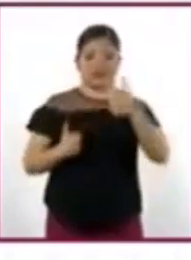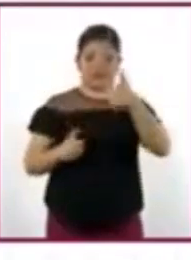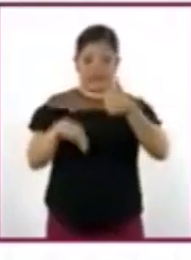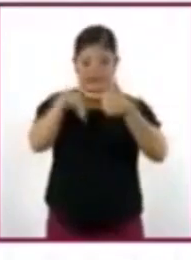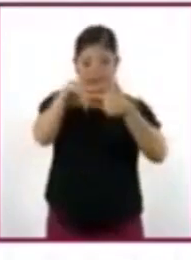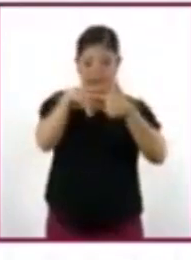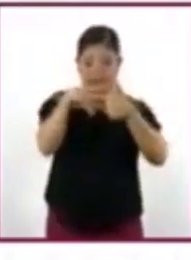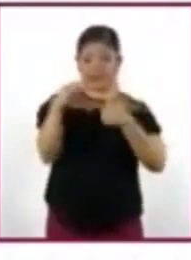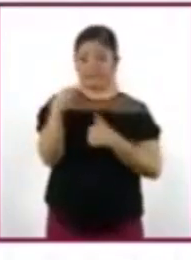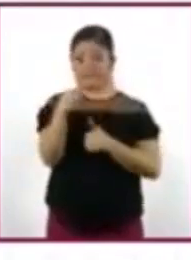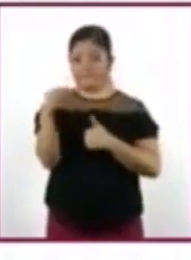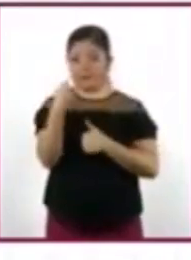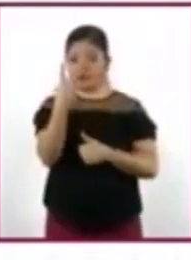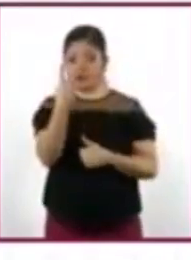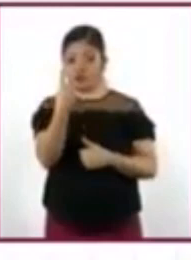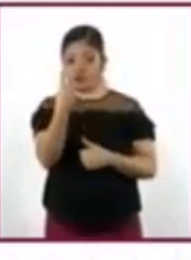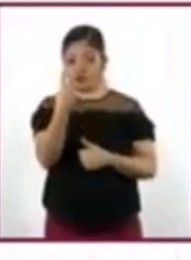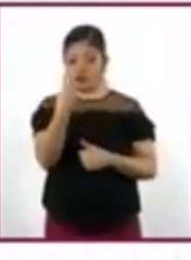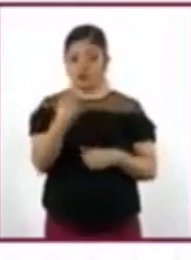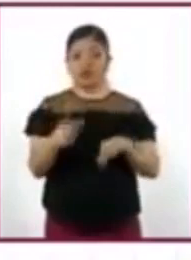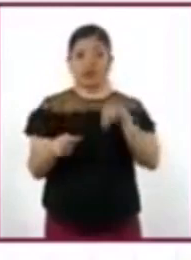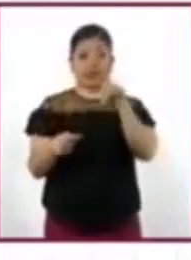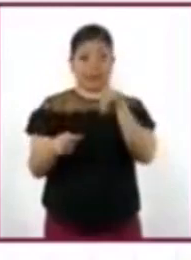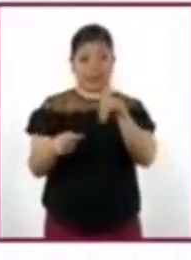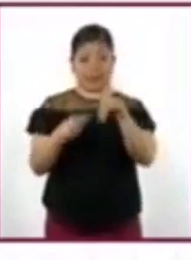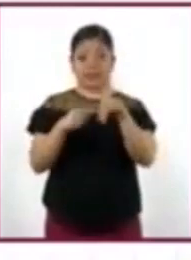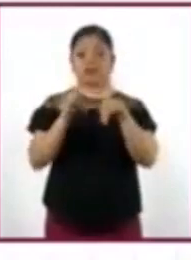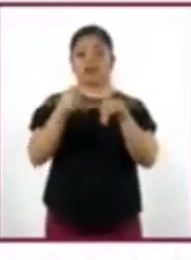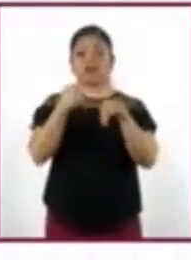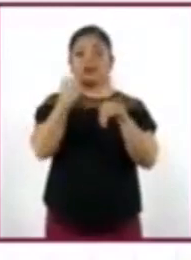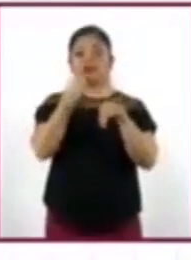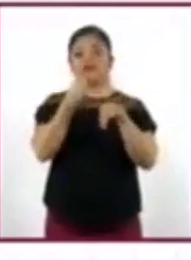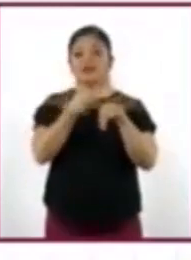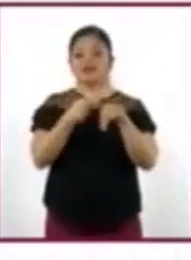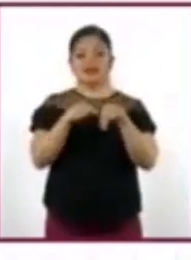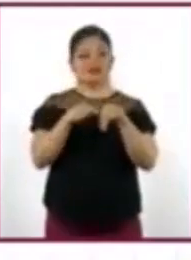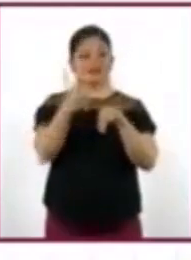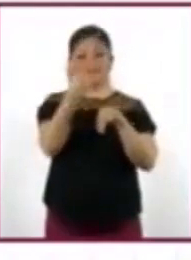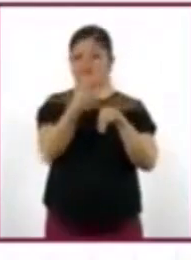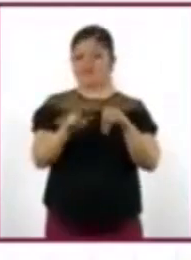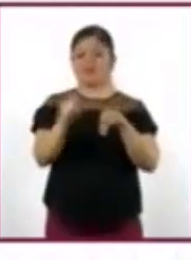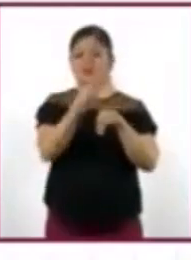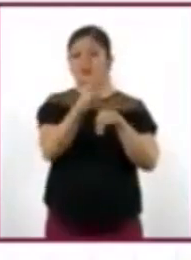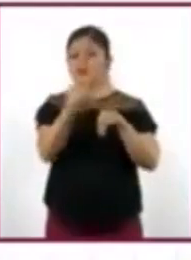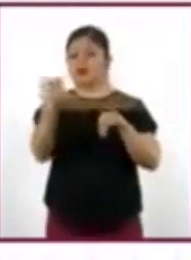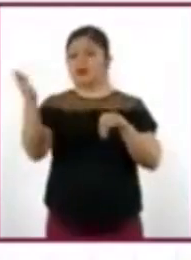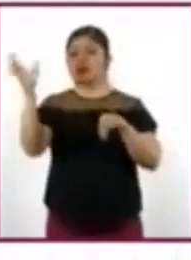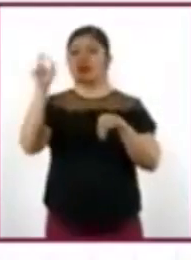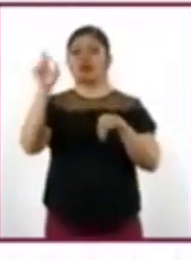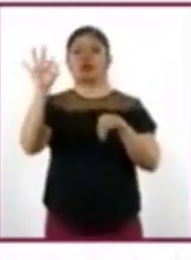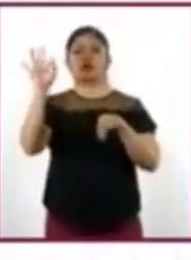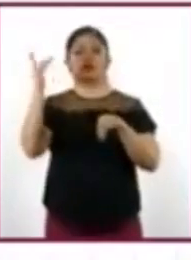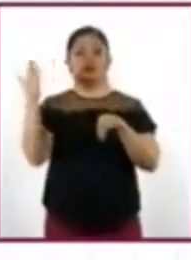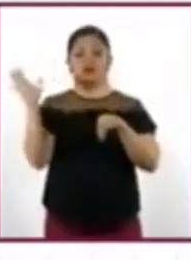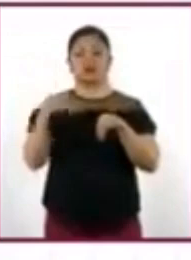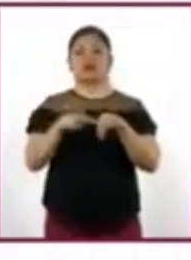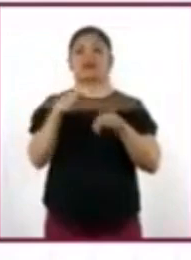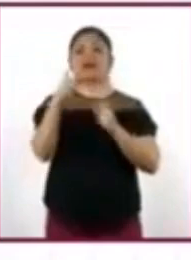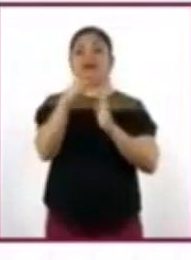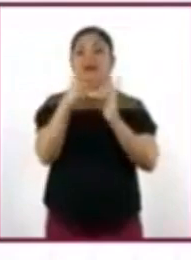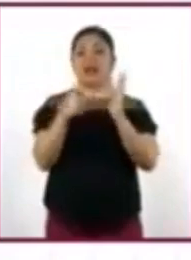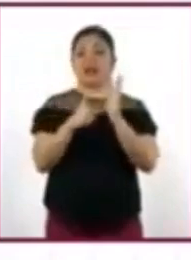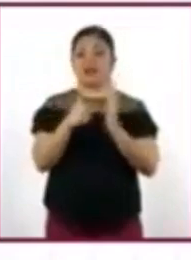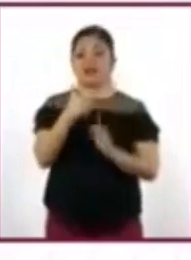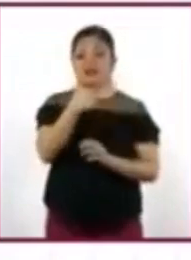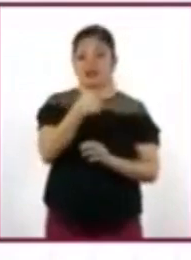6n menos 1, donde n indica el lugar que ocupa cualquier término de la sucesión, es la regla de